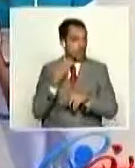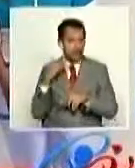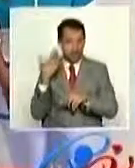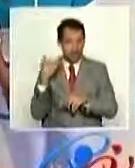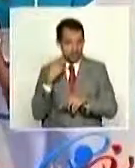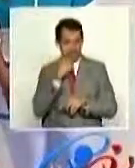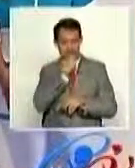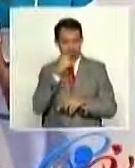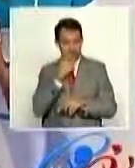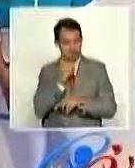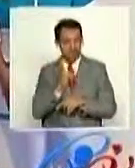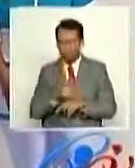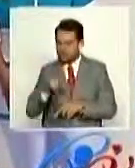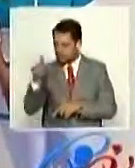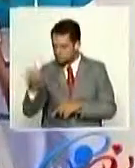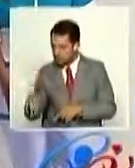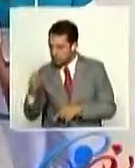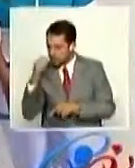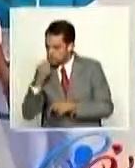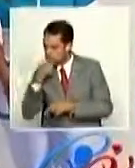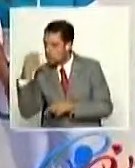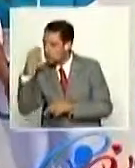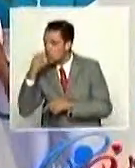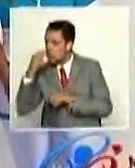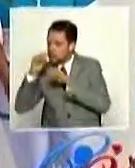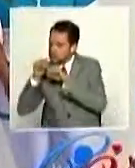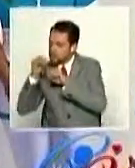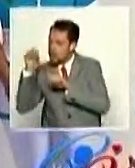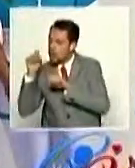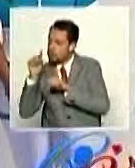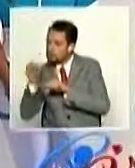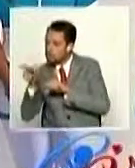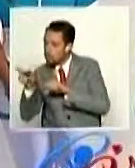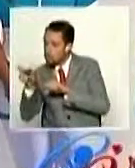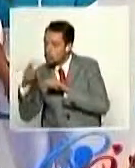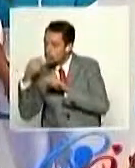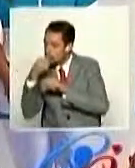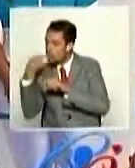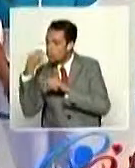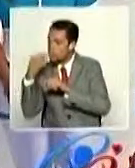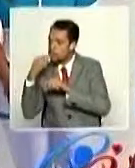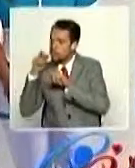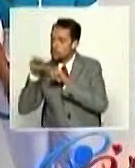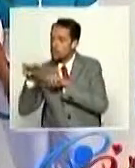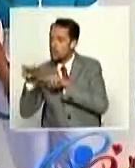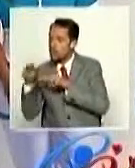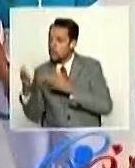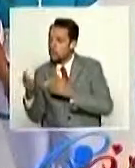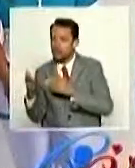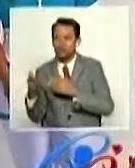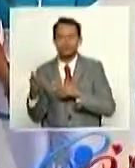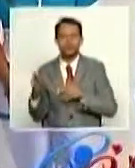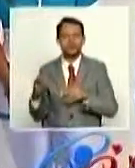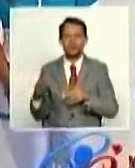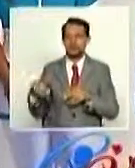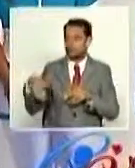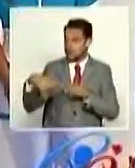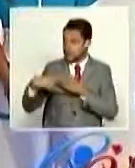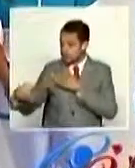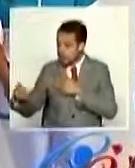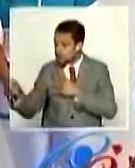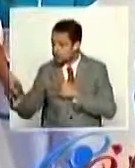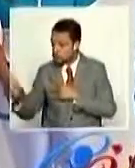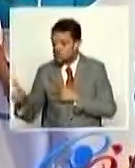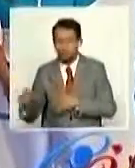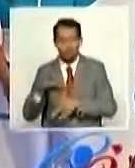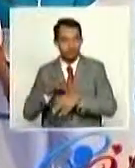había querido, yo le abrí la boca y yo le dije, la verdad, pues no quisiera que se fuera. Casi que le dije, no lo atiendo si